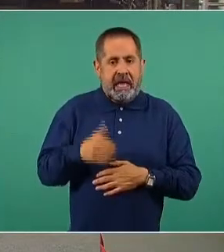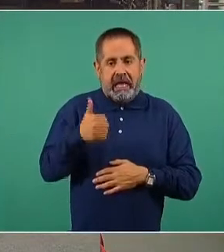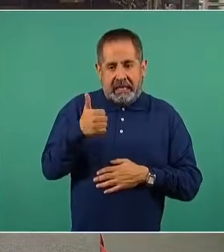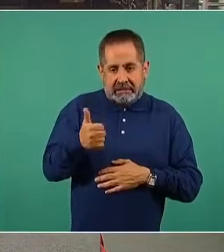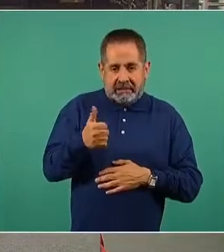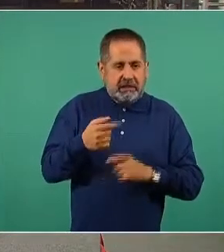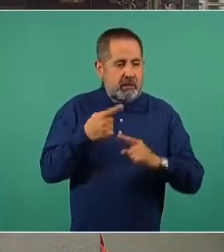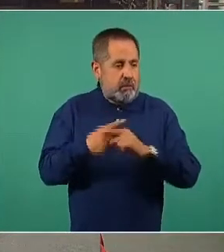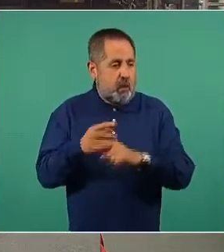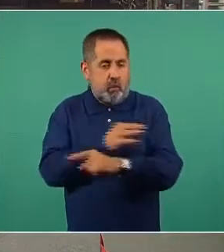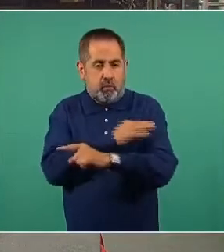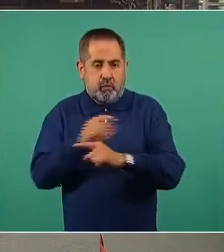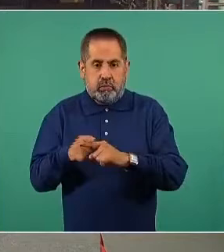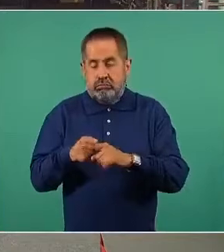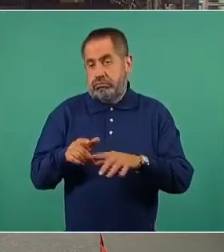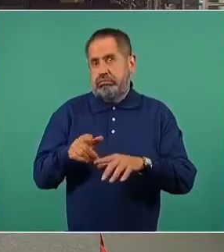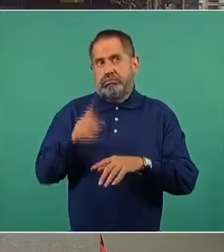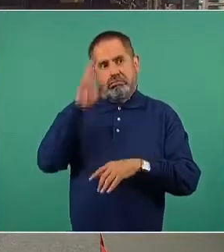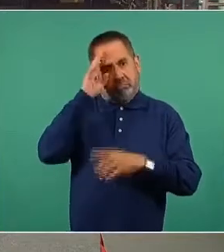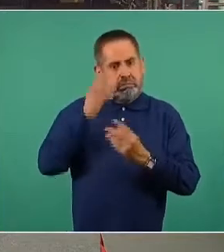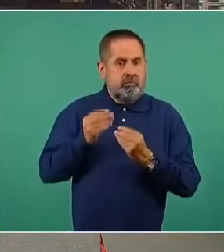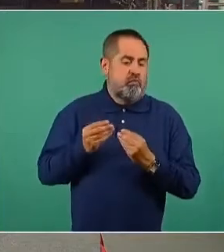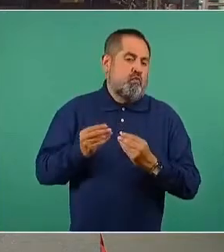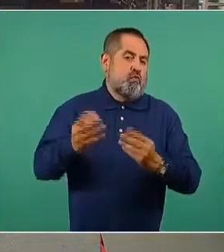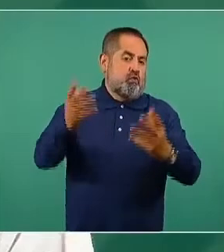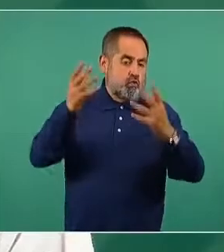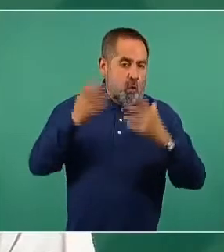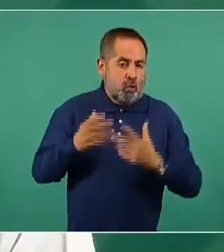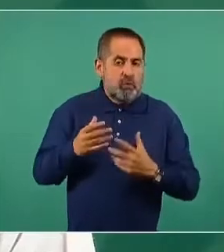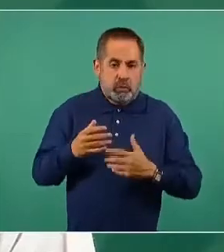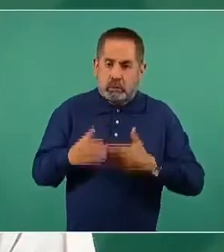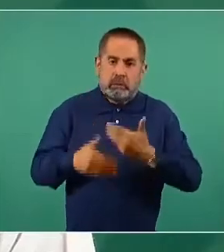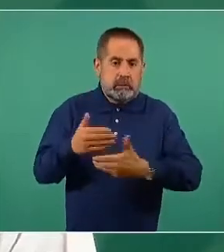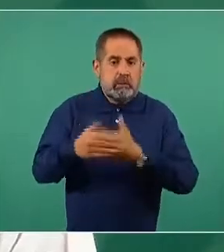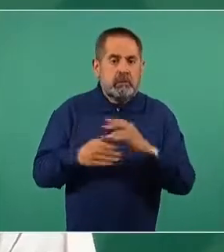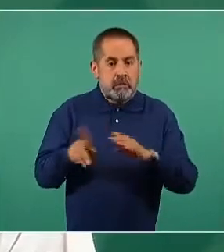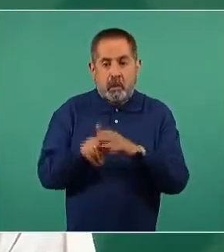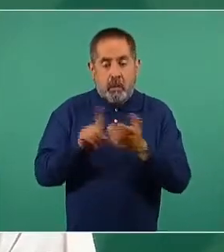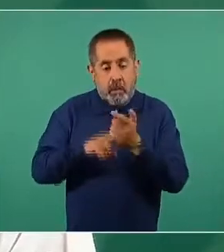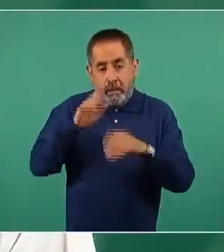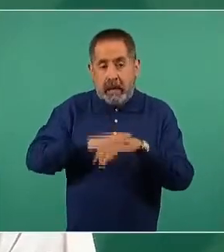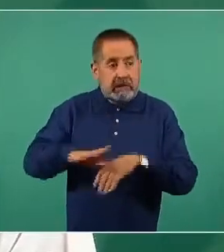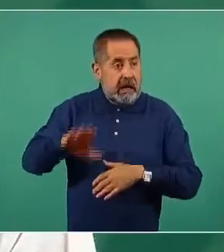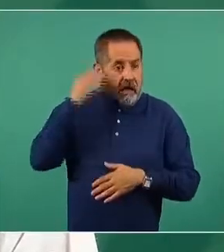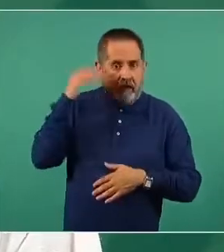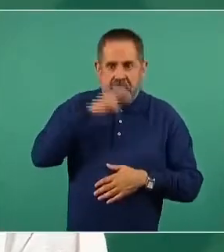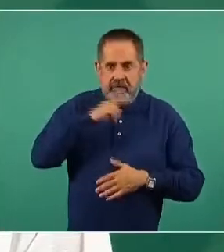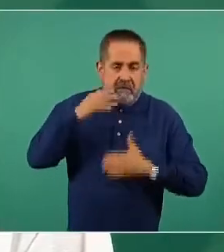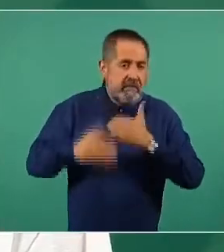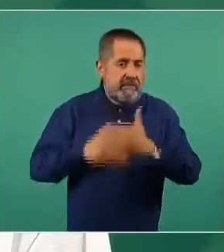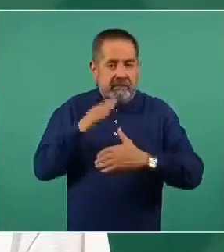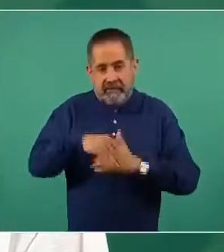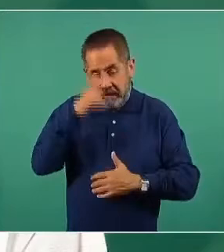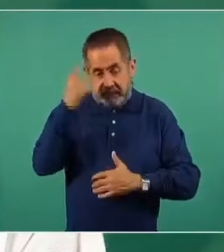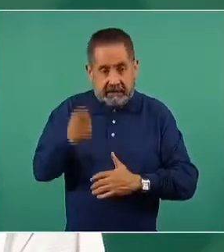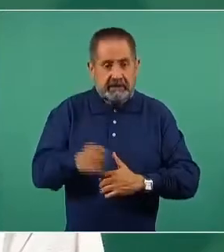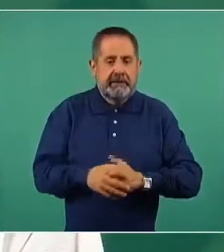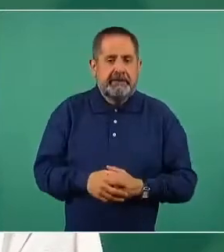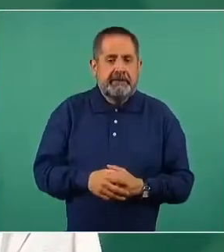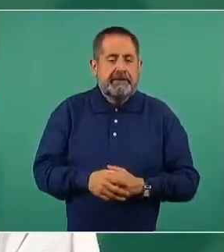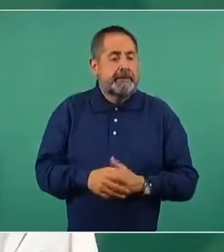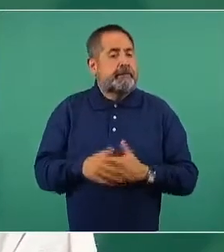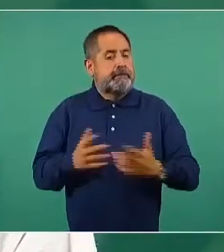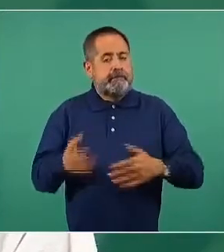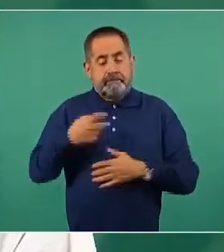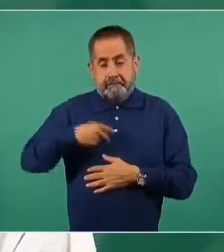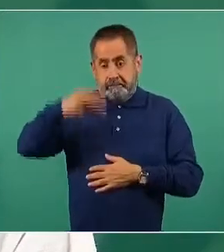vacunas recibidas, es un cambio muy sustancial en la velocidad de aplicación. Nosotros en